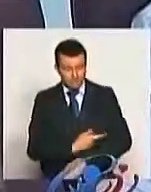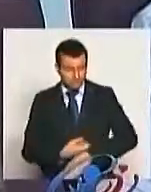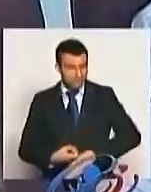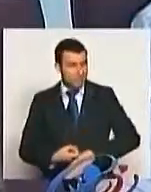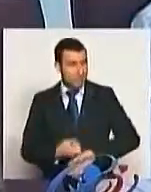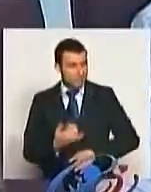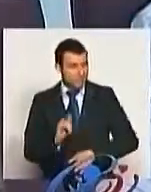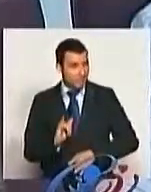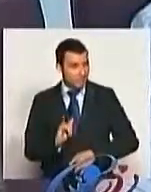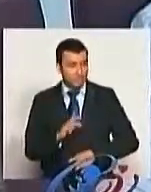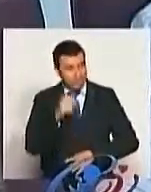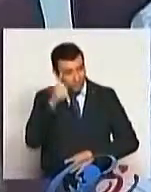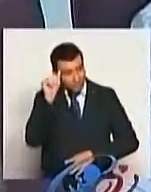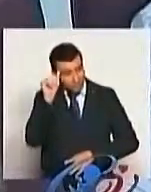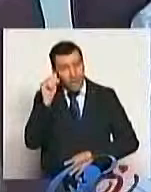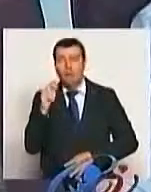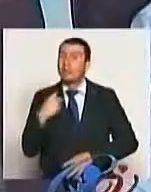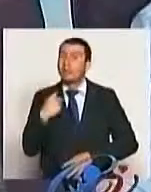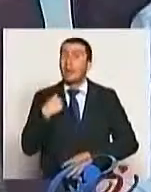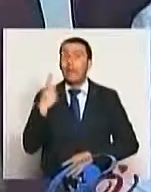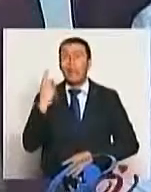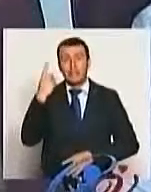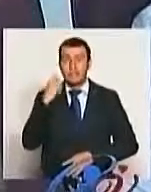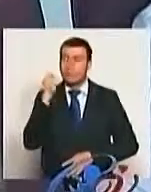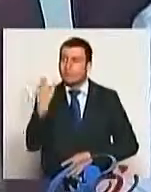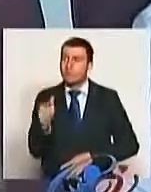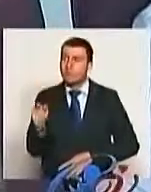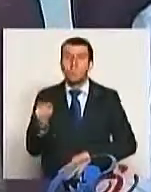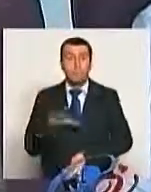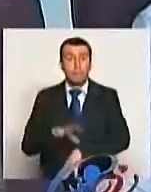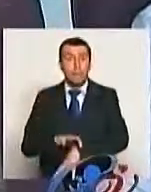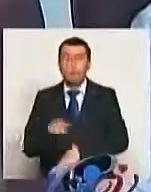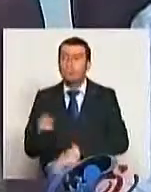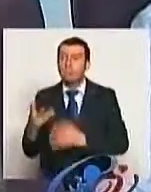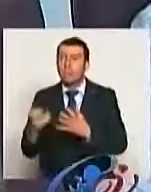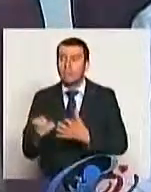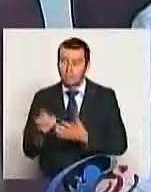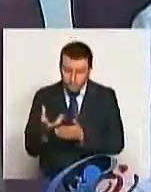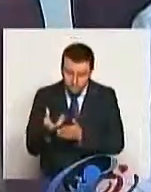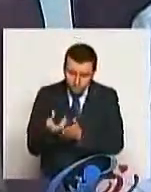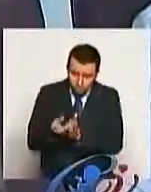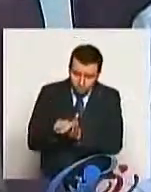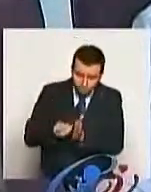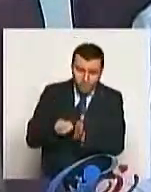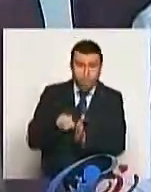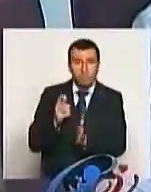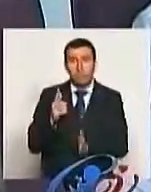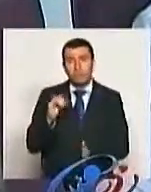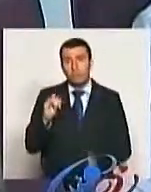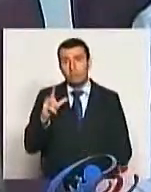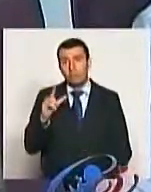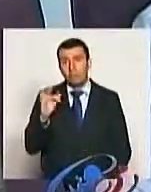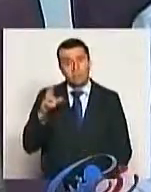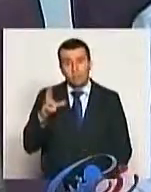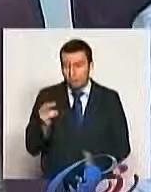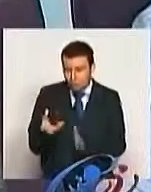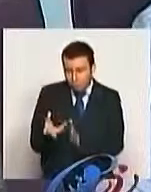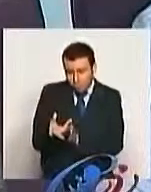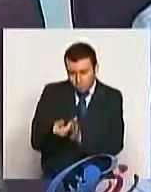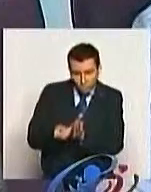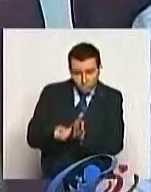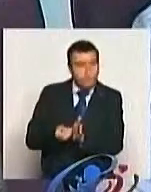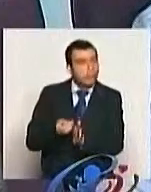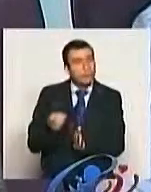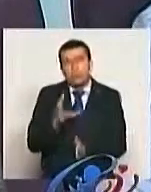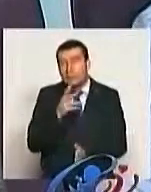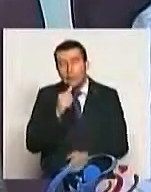resulta que ayer me intentó el médico retirarme el filtro y no fue posible.